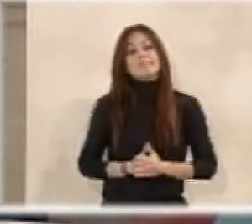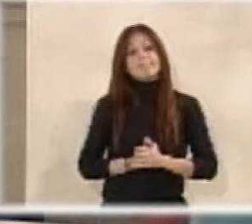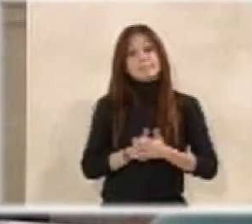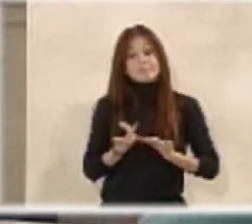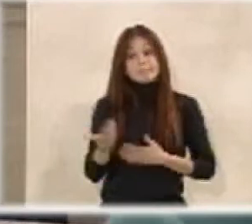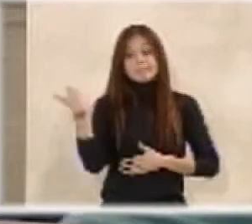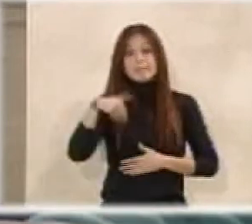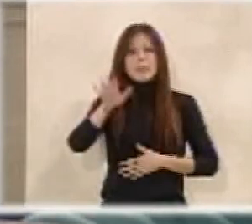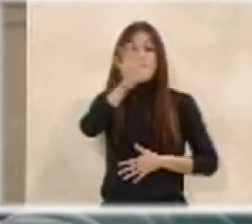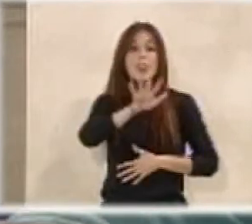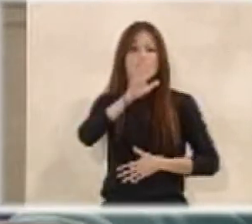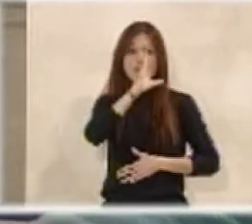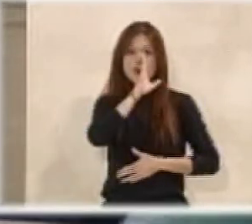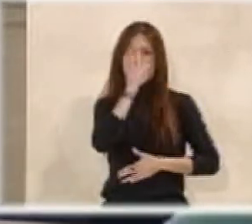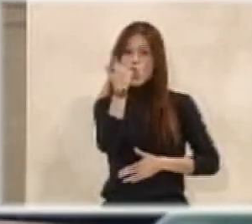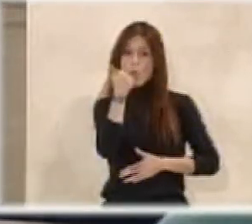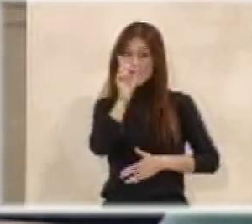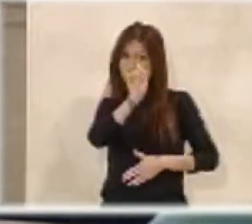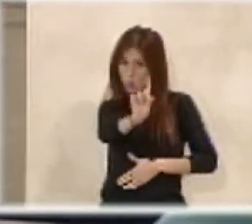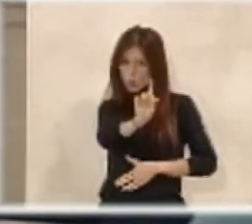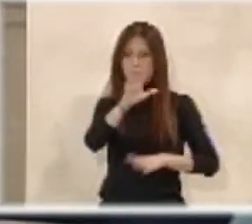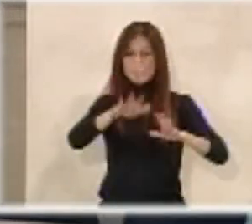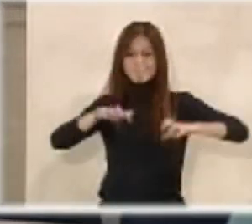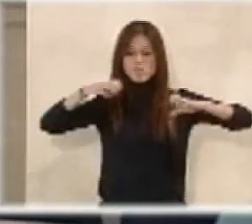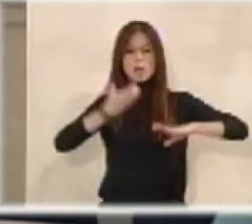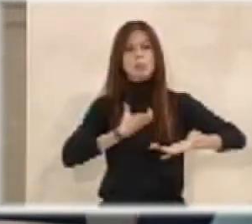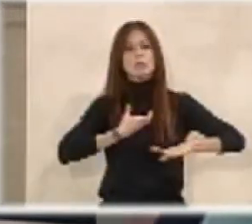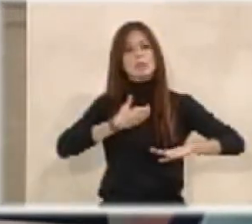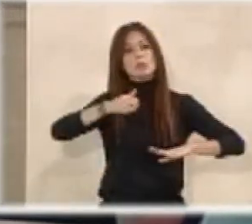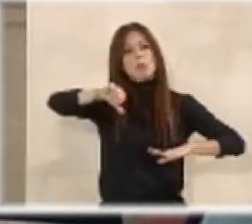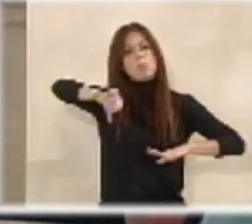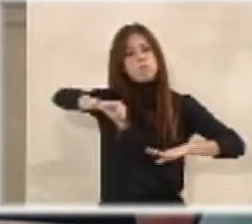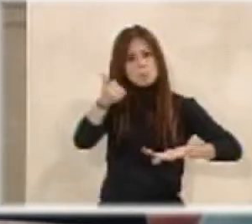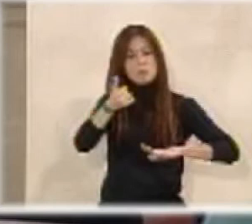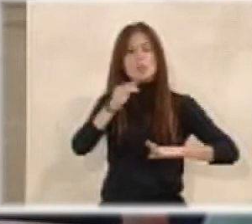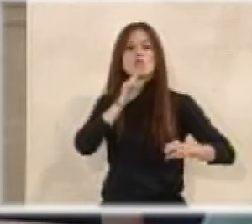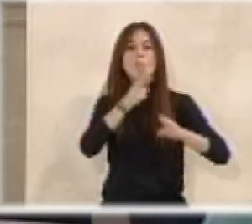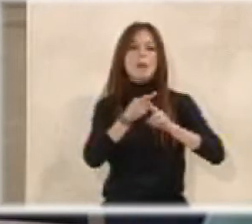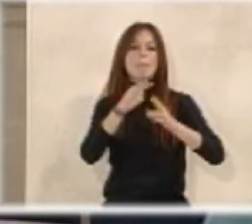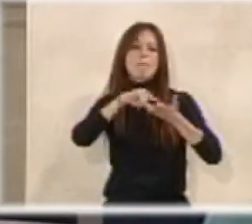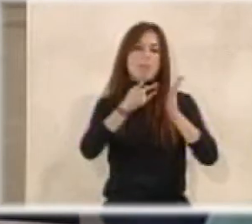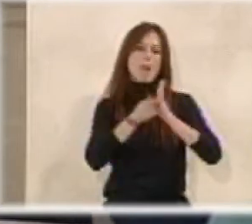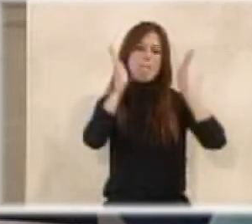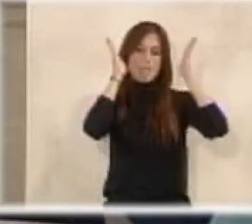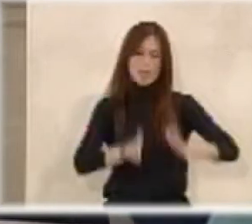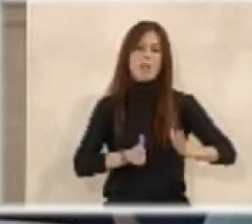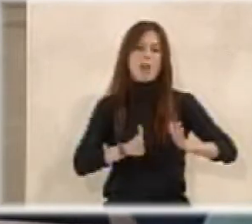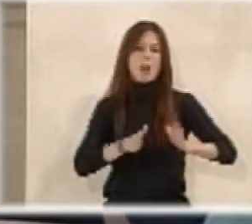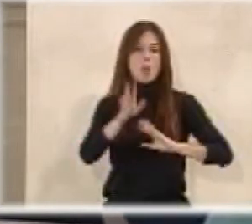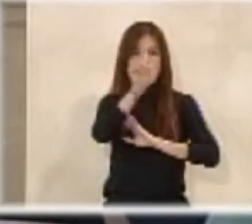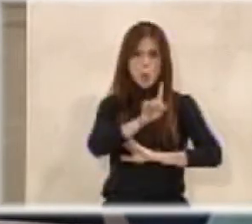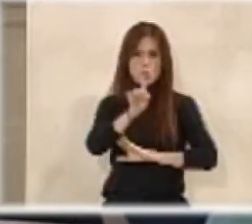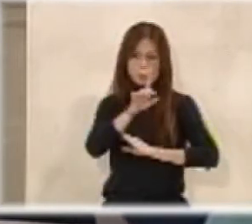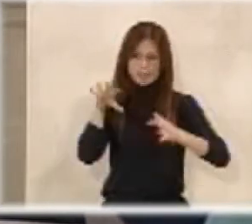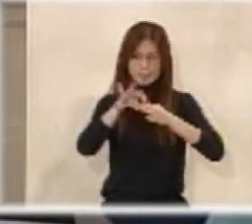El 5 de febrero del 2001, el Pleno del Ayuntamiento de Almería aprobó el plan parcial del Toyo 1, en el vigente Plan General de